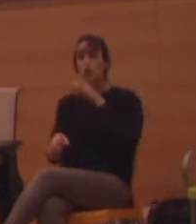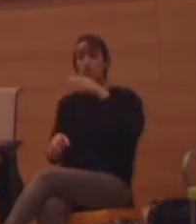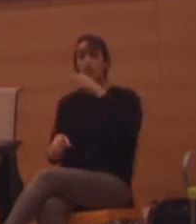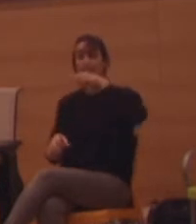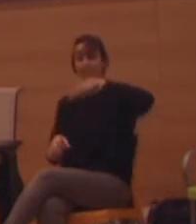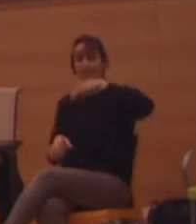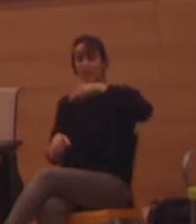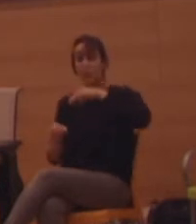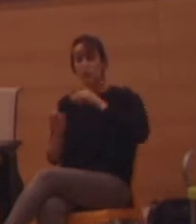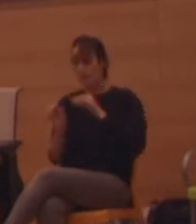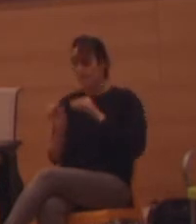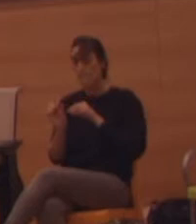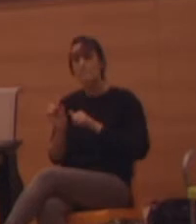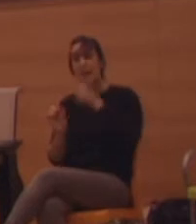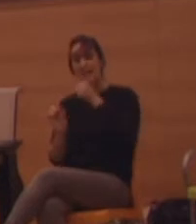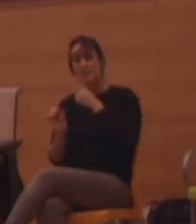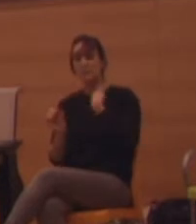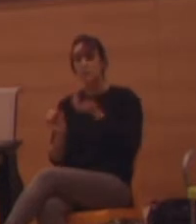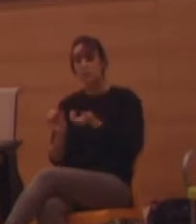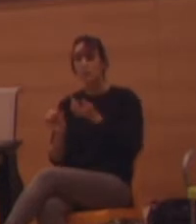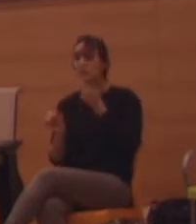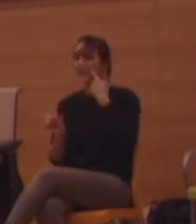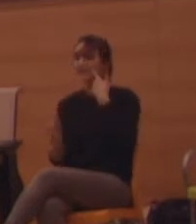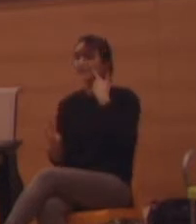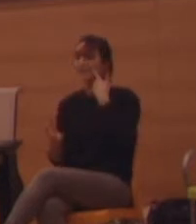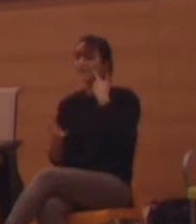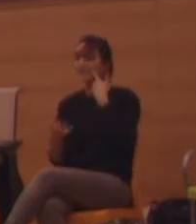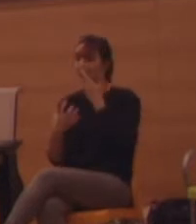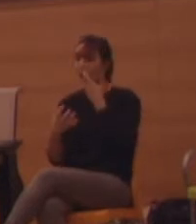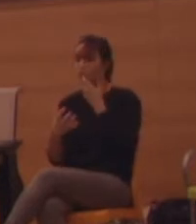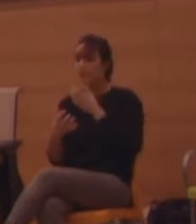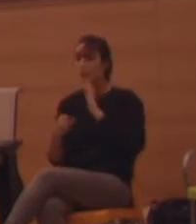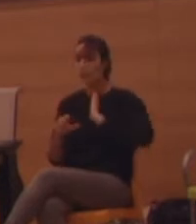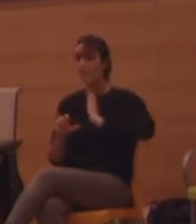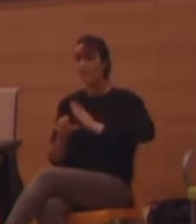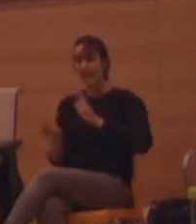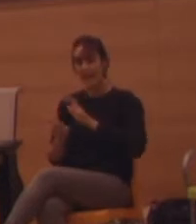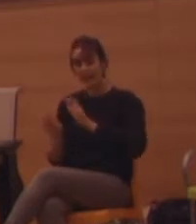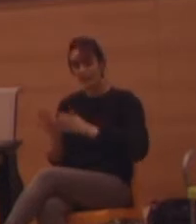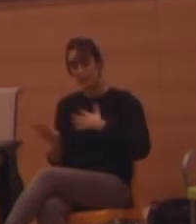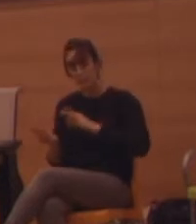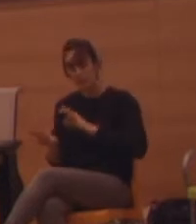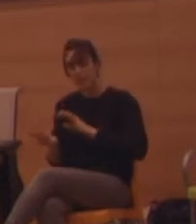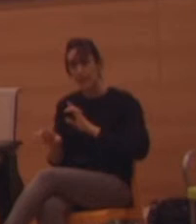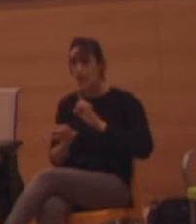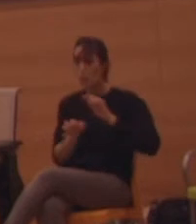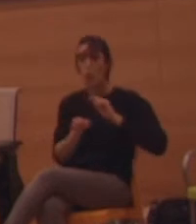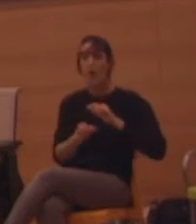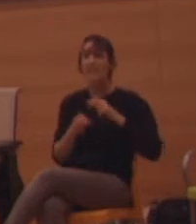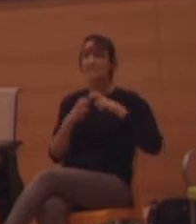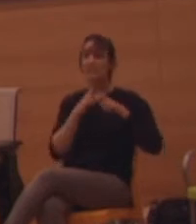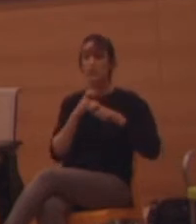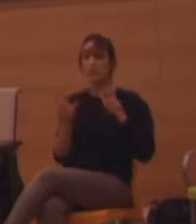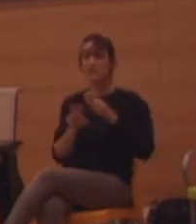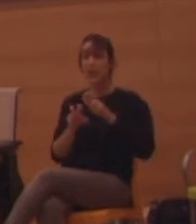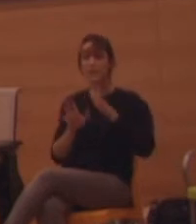ya puede, si no se trata adecuadamente, puede aparecer ya una amenaza para la extremidad. Y las infecciones graves se aparecen signos ya